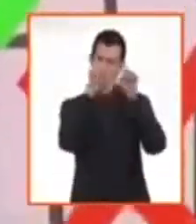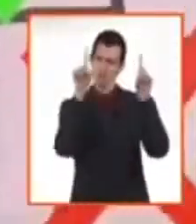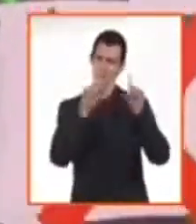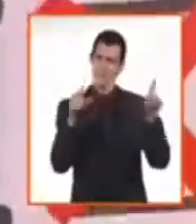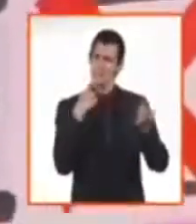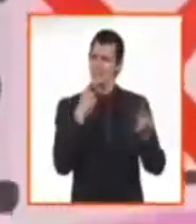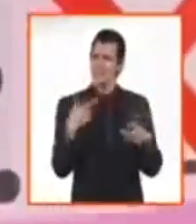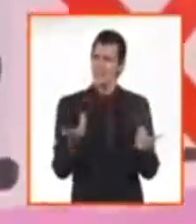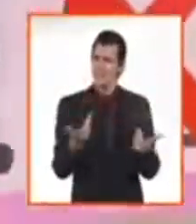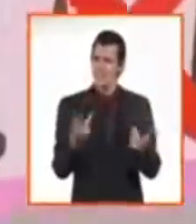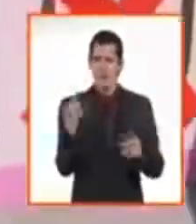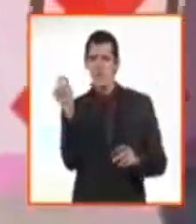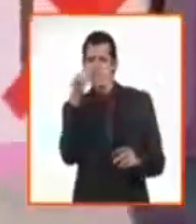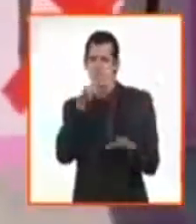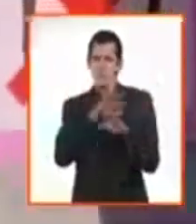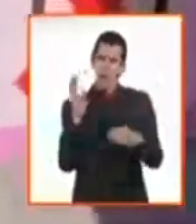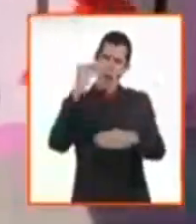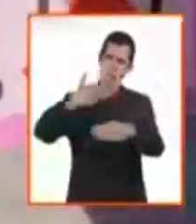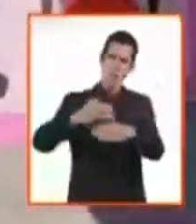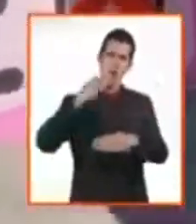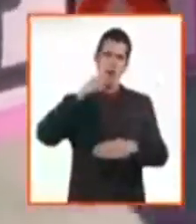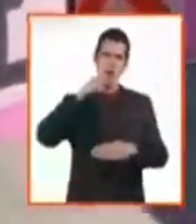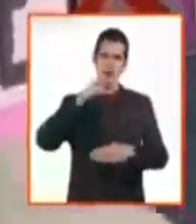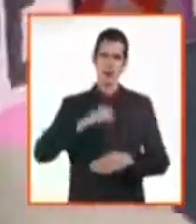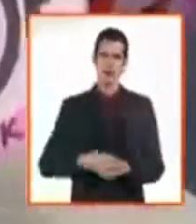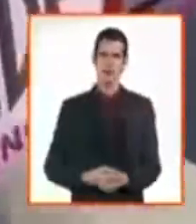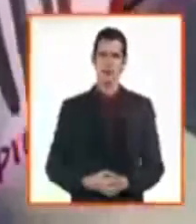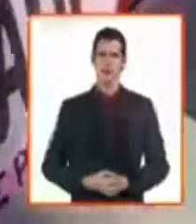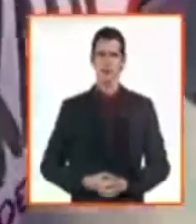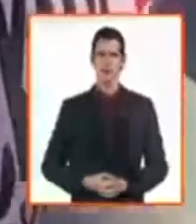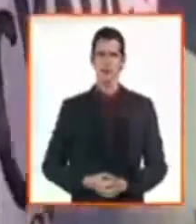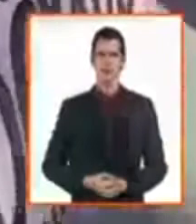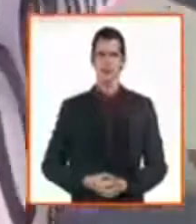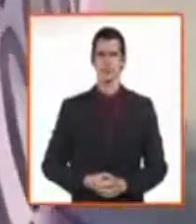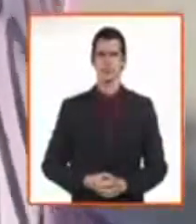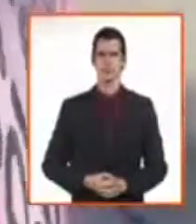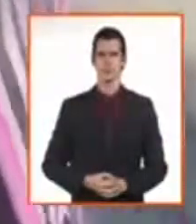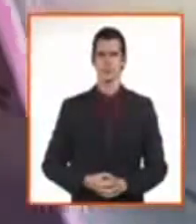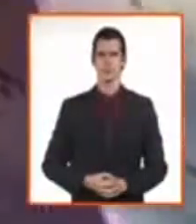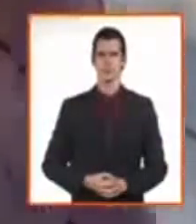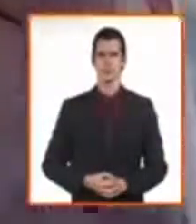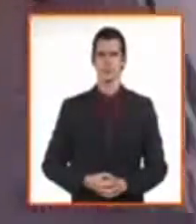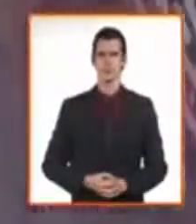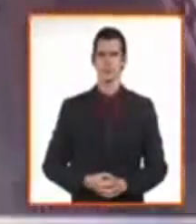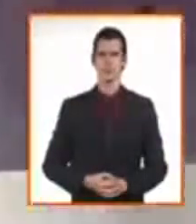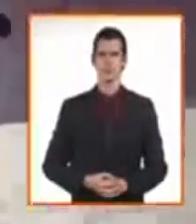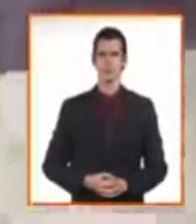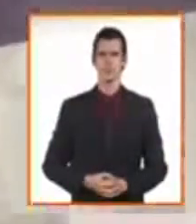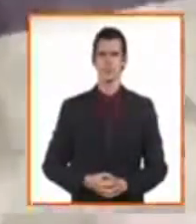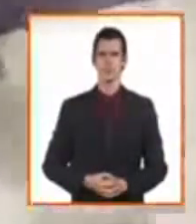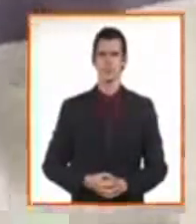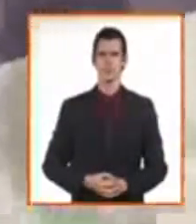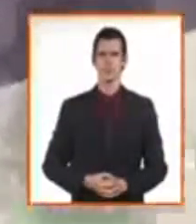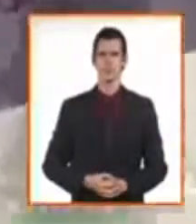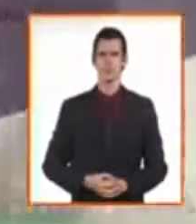vuelvan a circular de nuevo con el balón